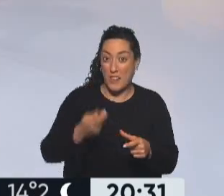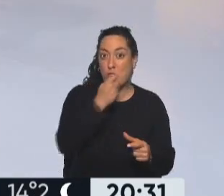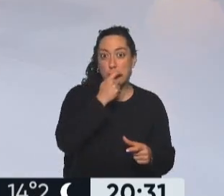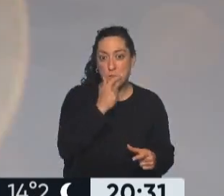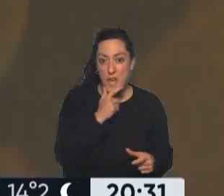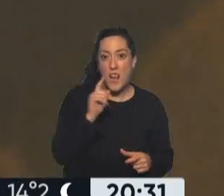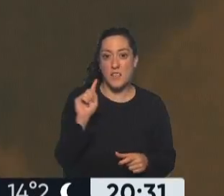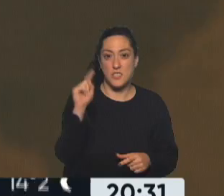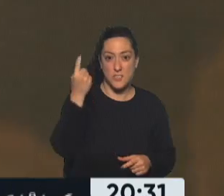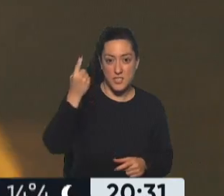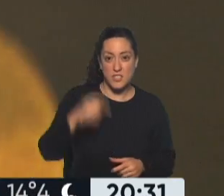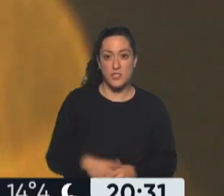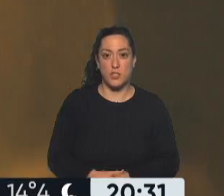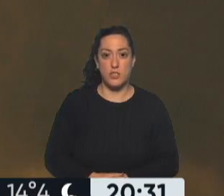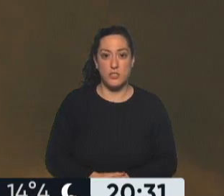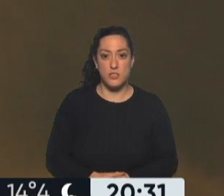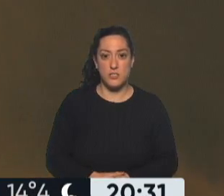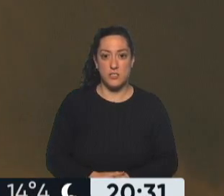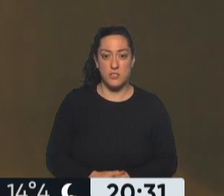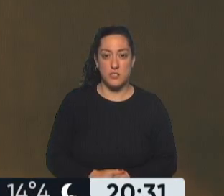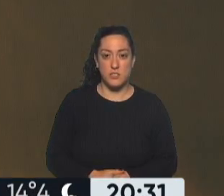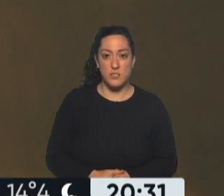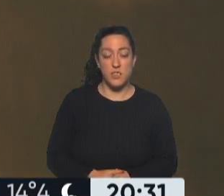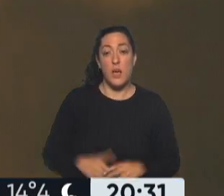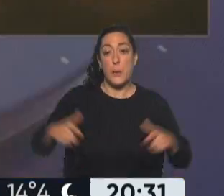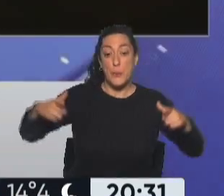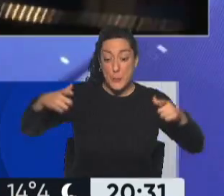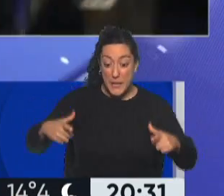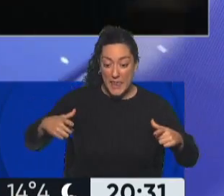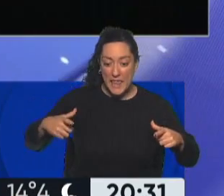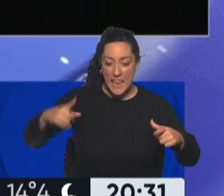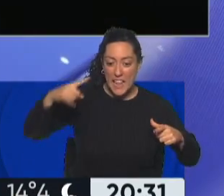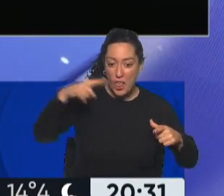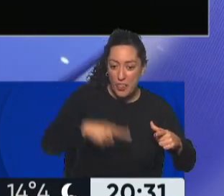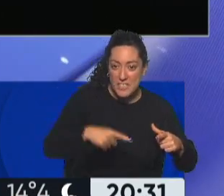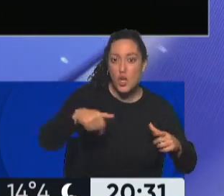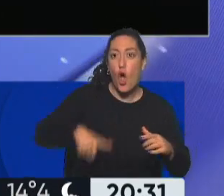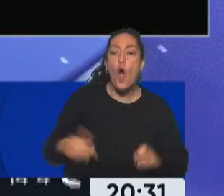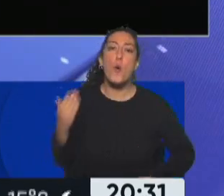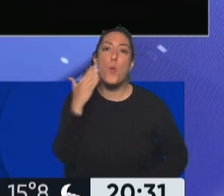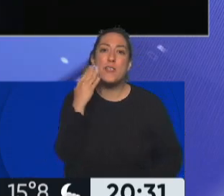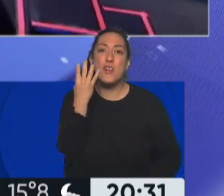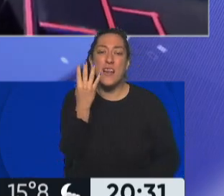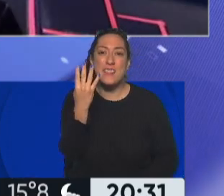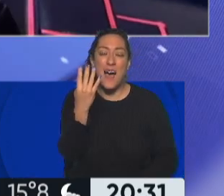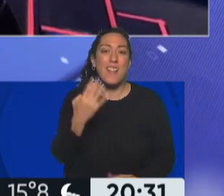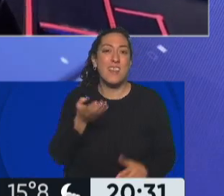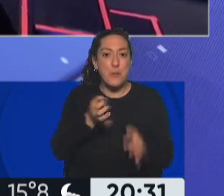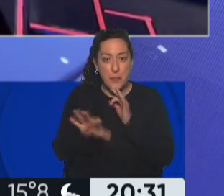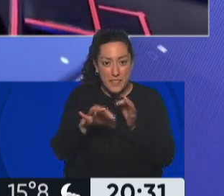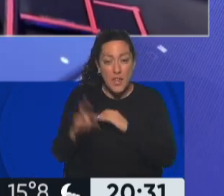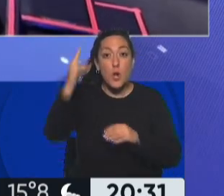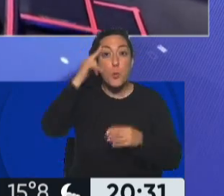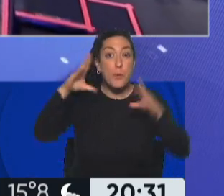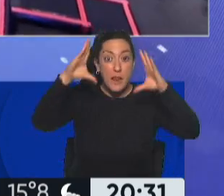solista. ¿Y cuándo se lanzó? Bueno, la versión vinilo, la versión física, se lanzó hoy a las 16 horas. Pero a las 21